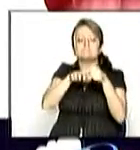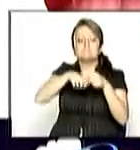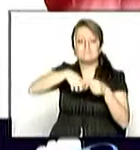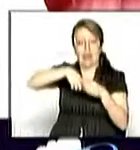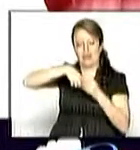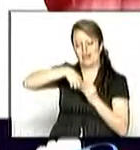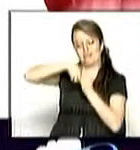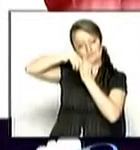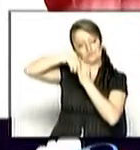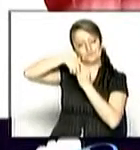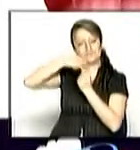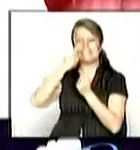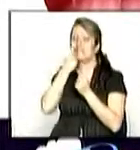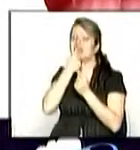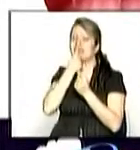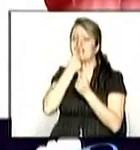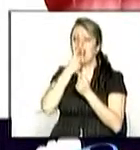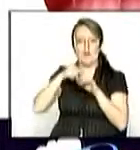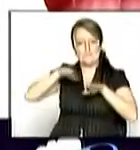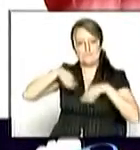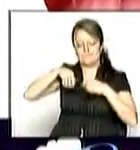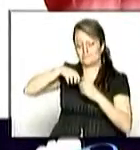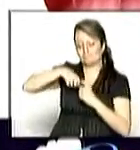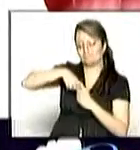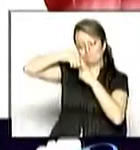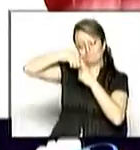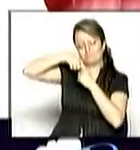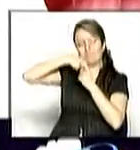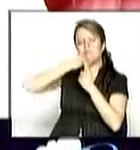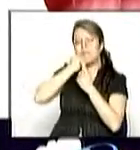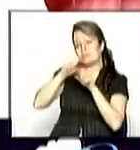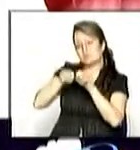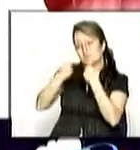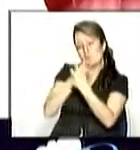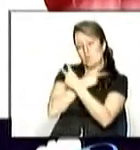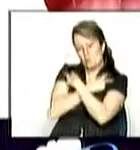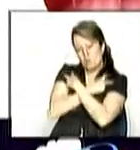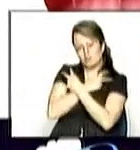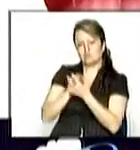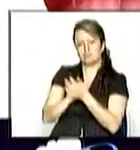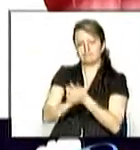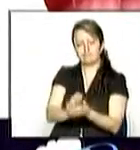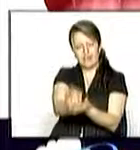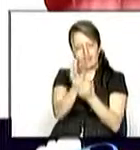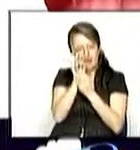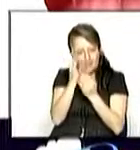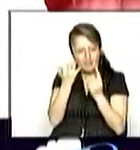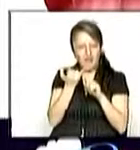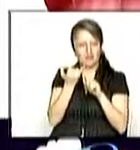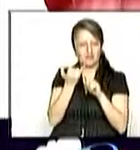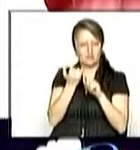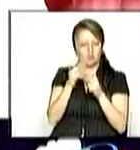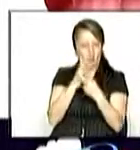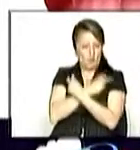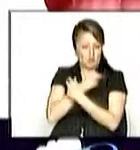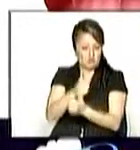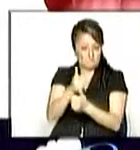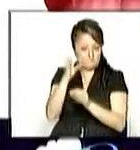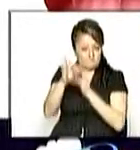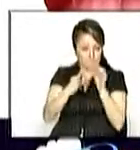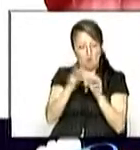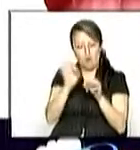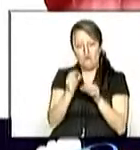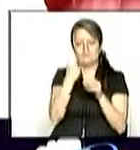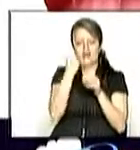Si todavía tengo restos radiculares, si hubo alguna fractura, cuál es la calidad y la cantidad del hueso. Por eso estoy al lado